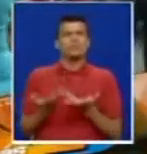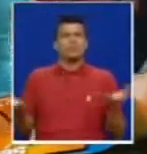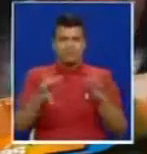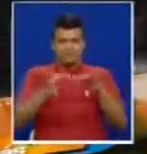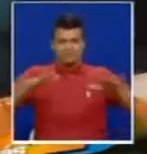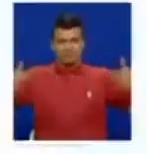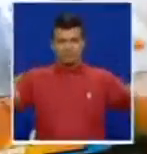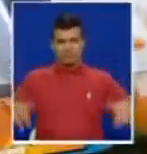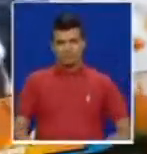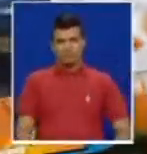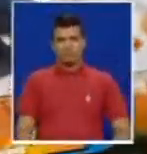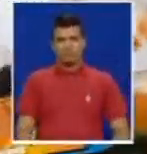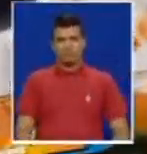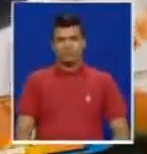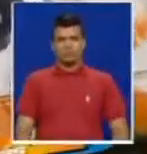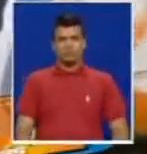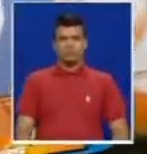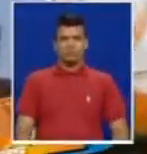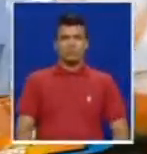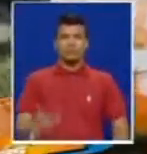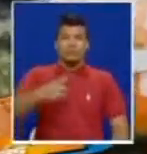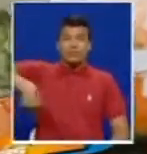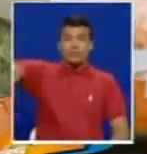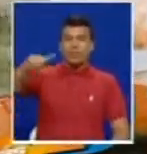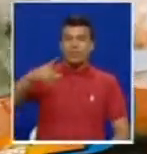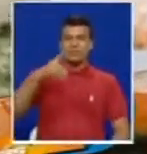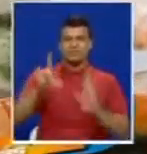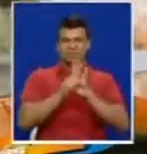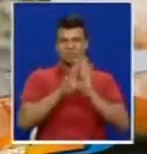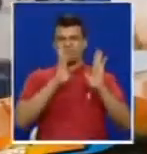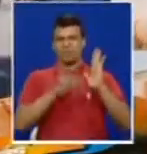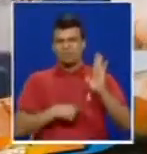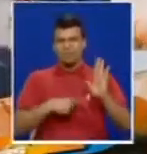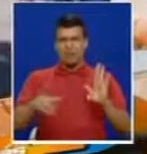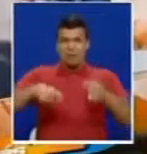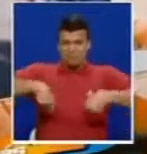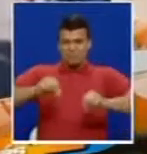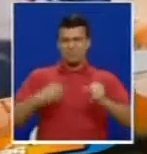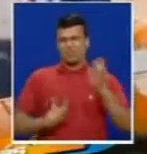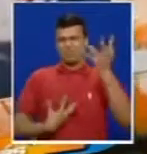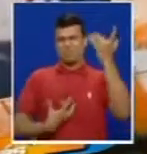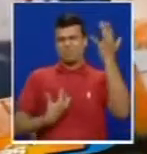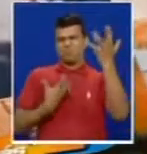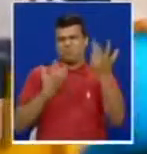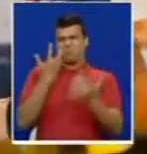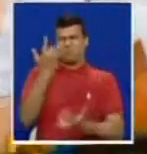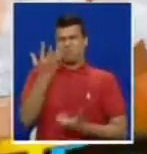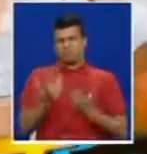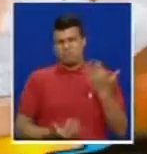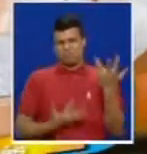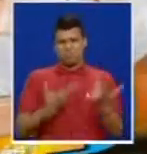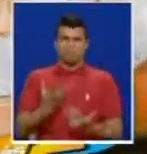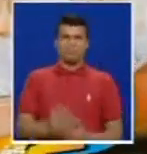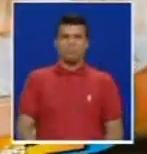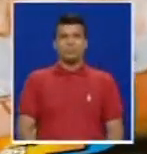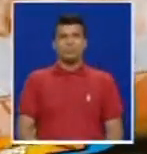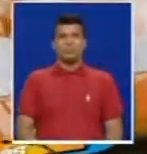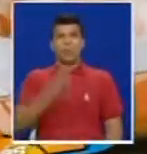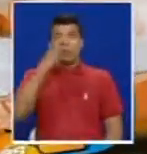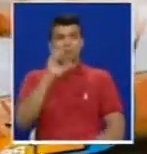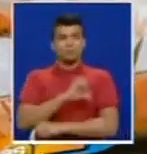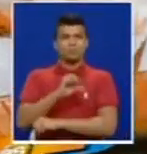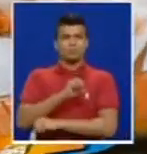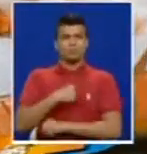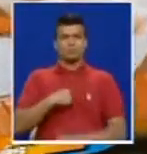de transportes de Cali. Reacciones de infractores. Un hombre decidió quemar su motocicleta para evitar que fuera inmovilizada y este conductor bajó